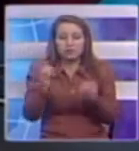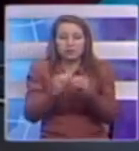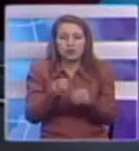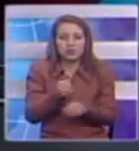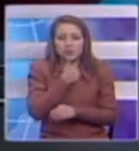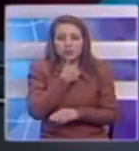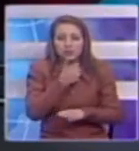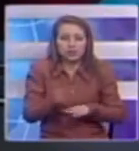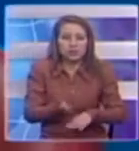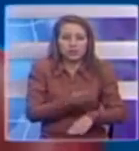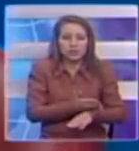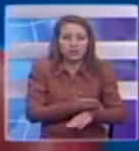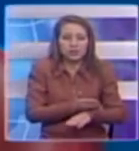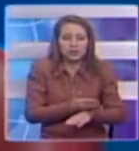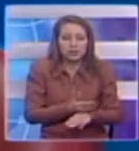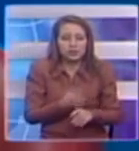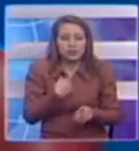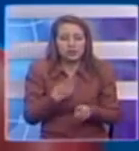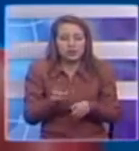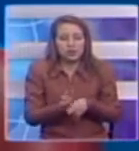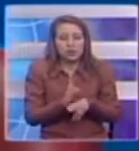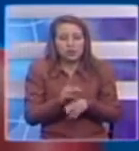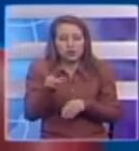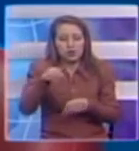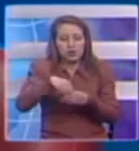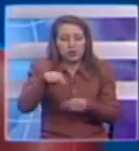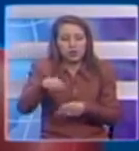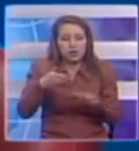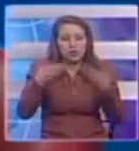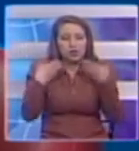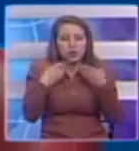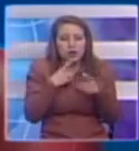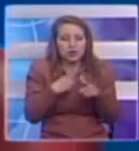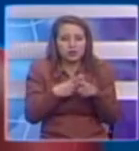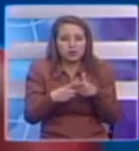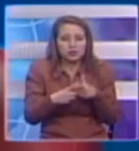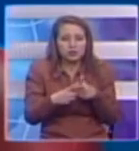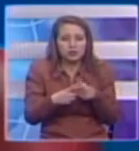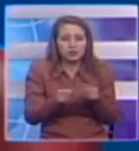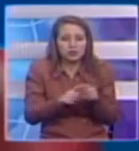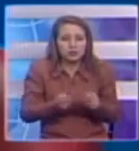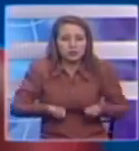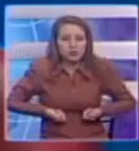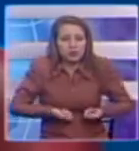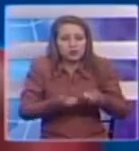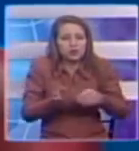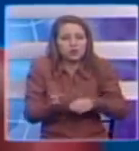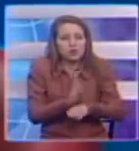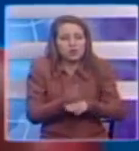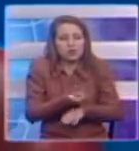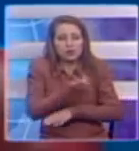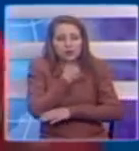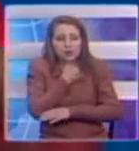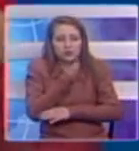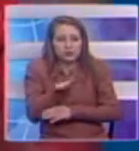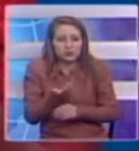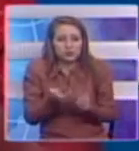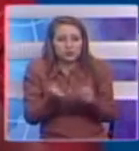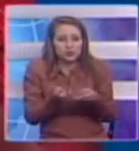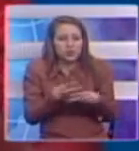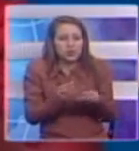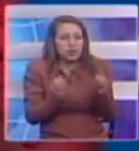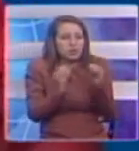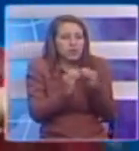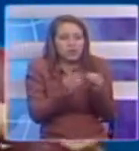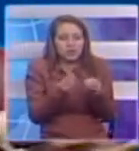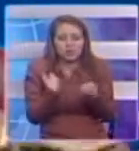de la que se consumía en Guayaquil. Entonces, ese también es un desperdicio del uso del agua, ¿no? Produces más de lo